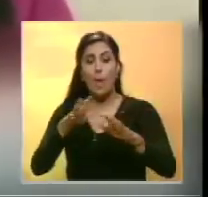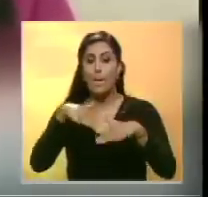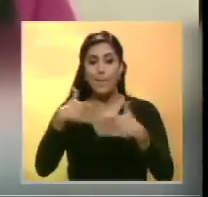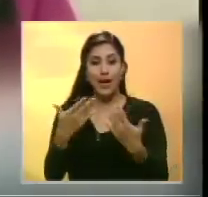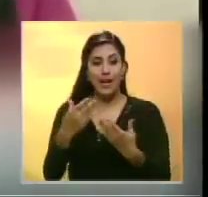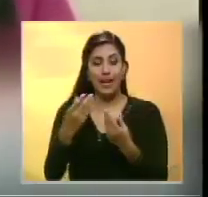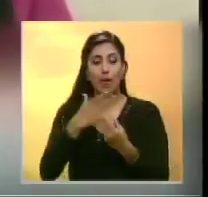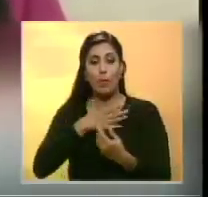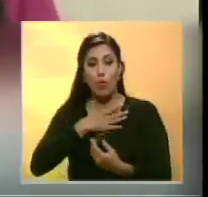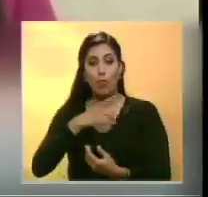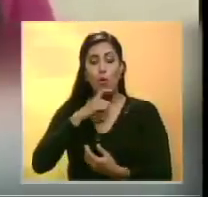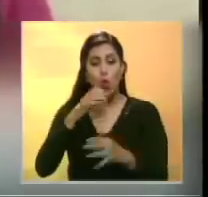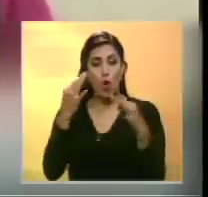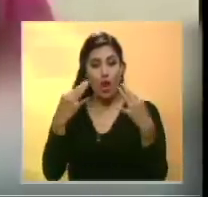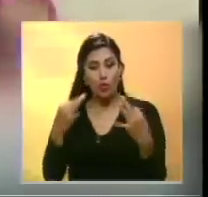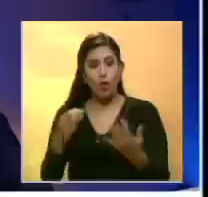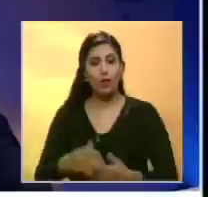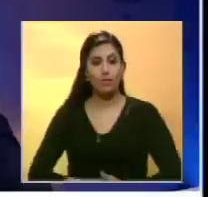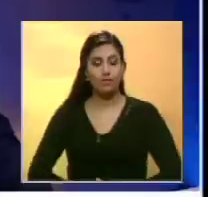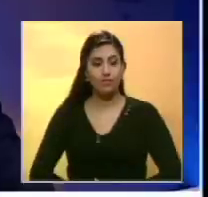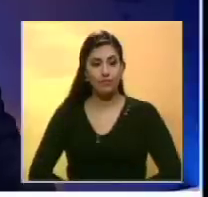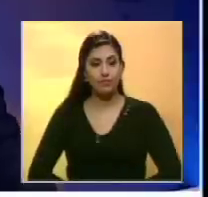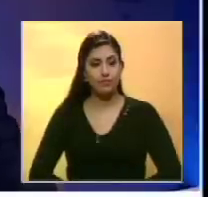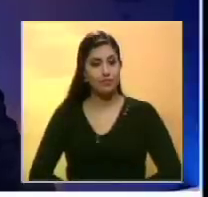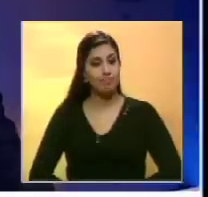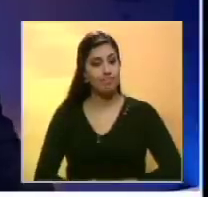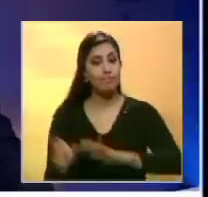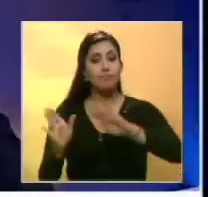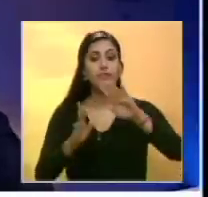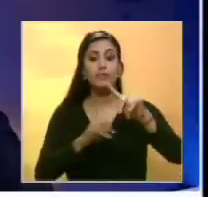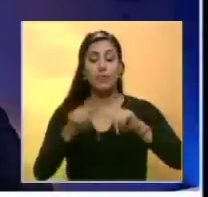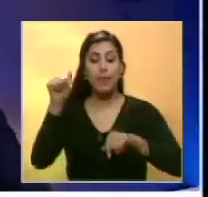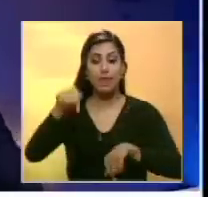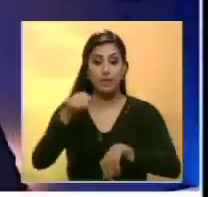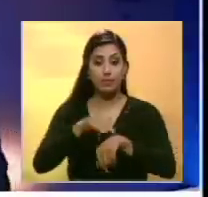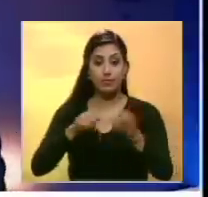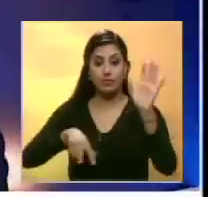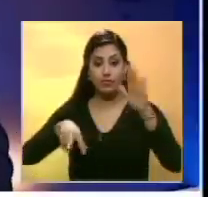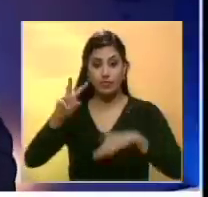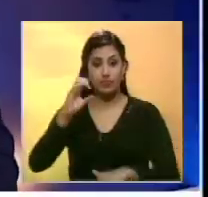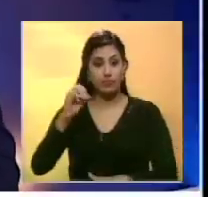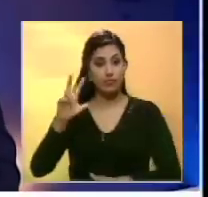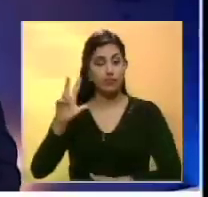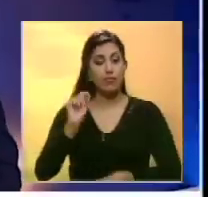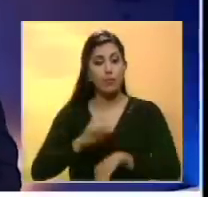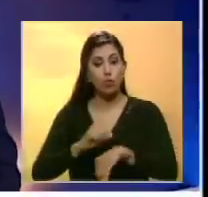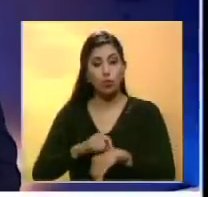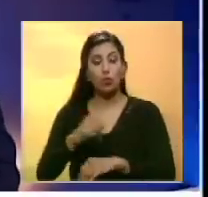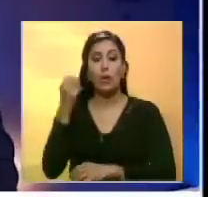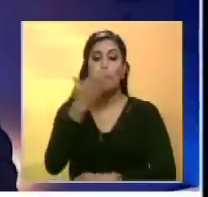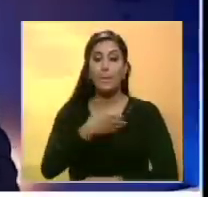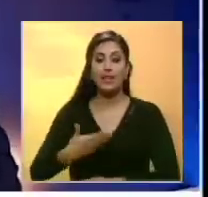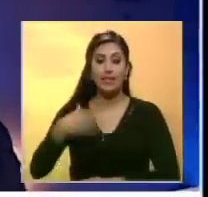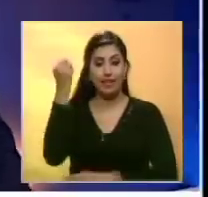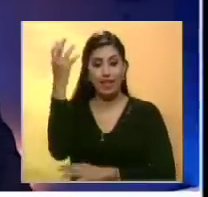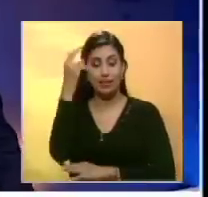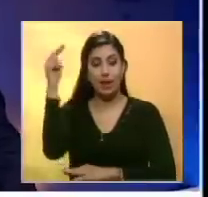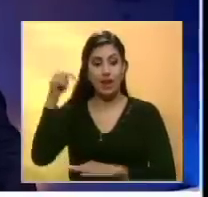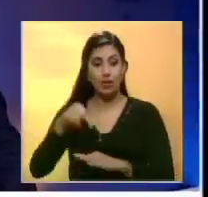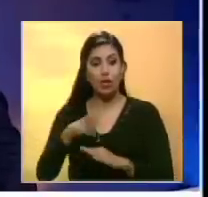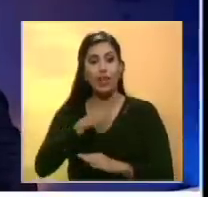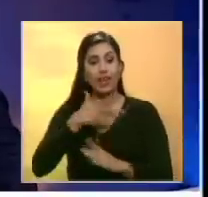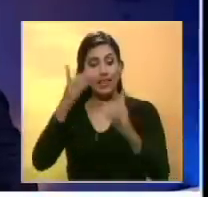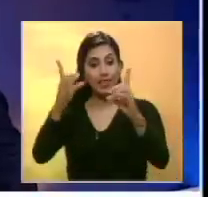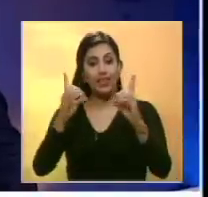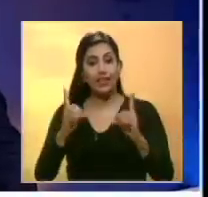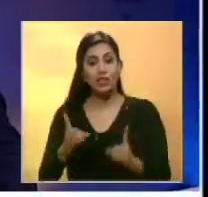de sus recursos naturales. Y a esta hora, 12:03, Henry Ramos Ayub, presidente de la Asamblea Nacional, reacciona ante la